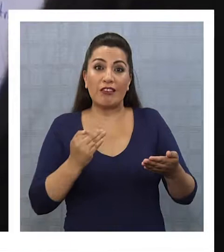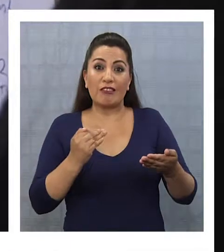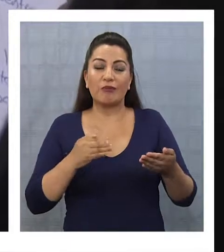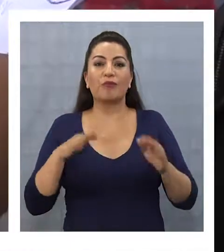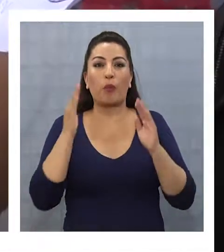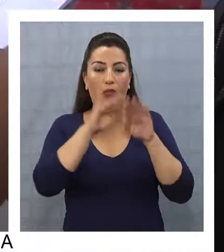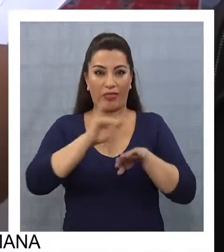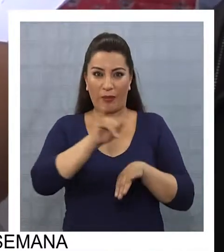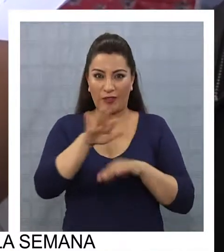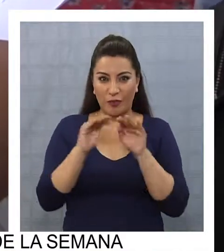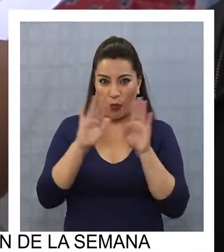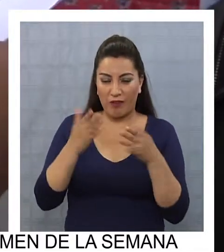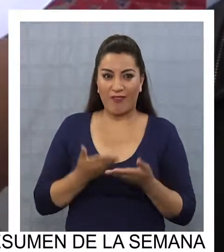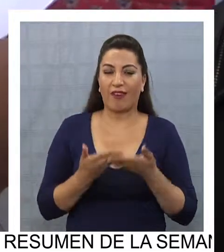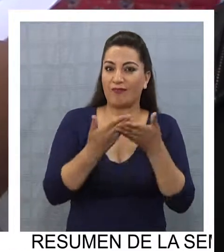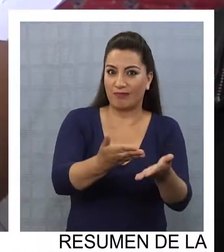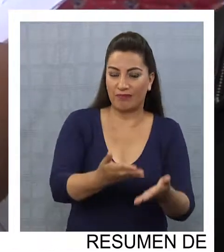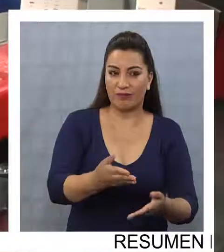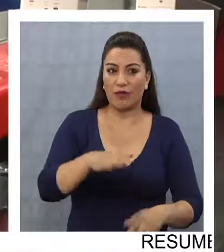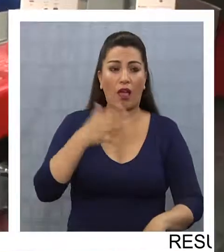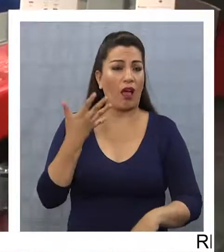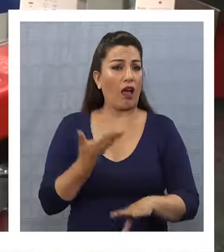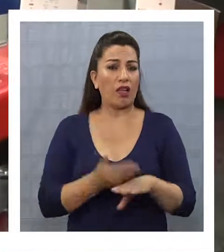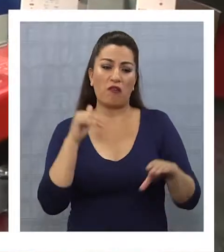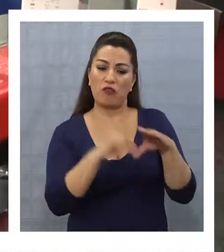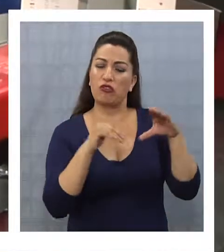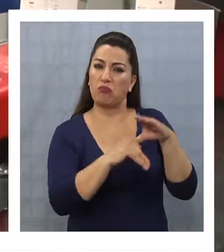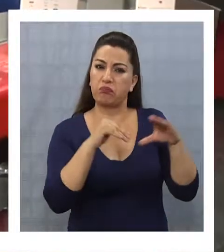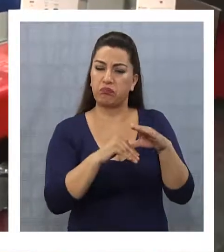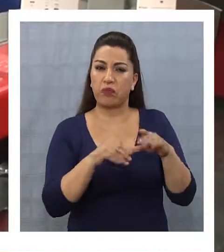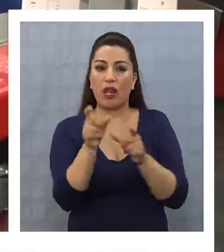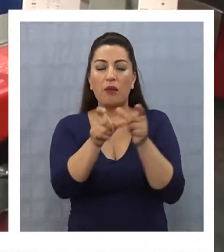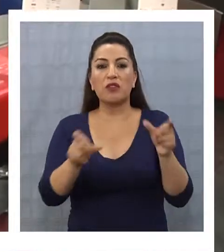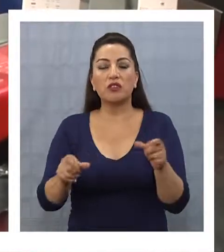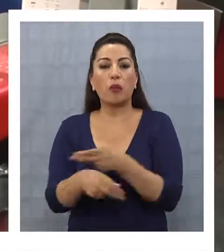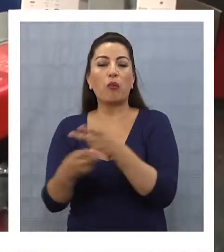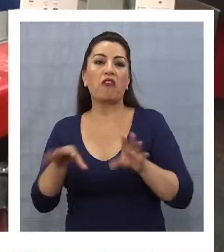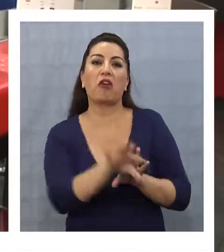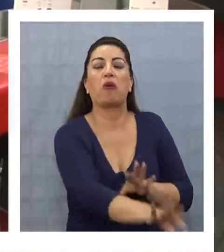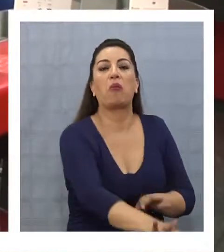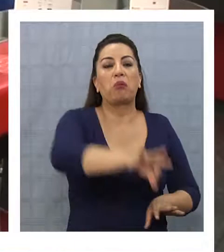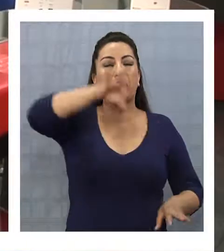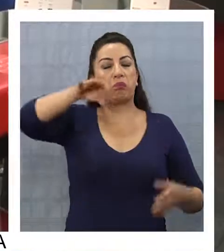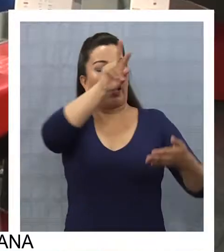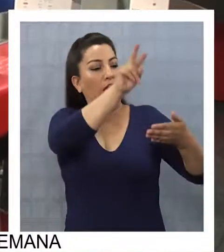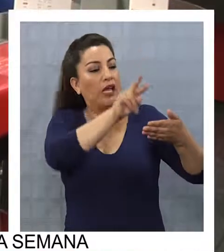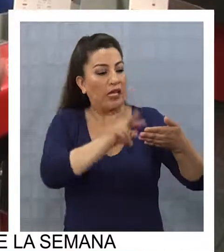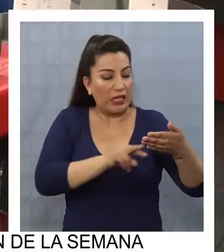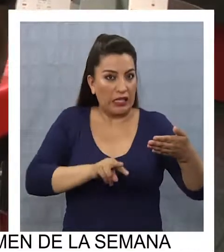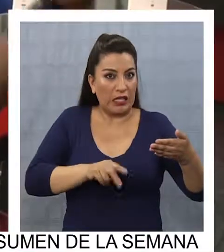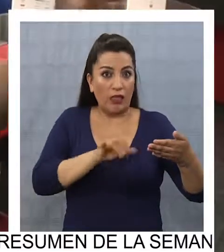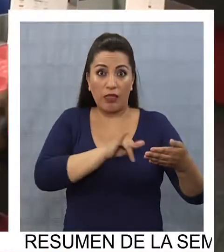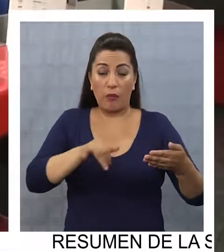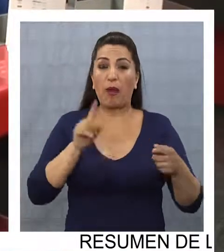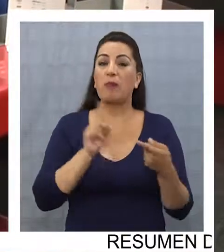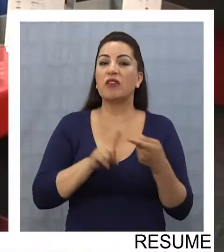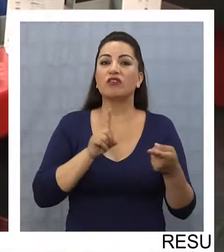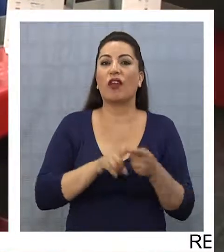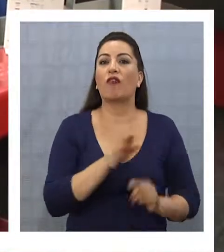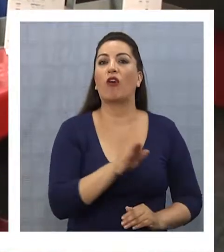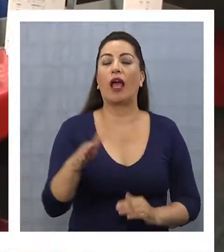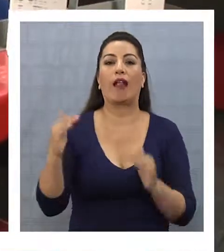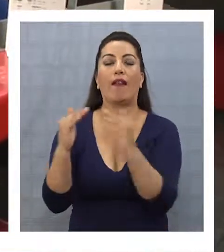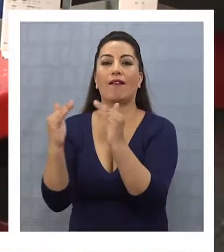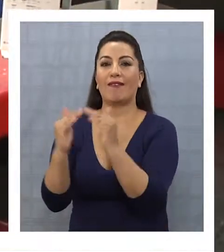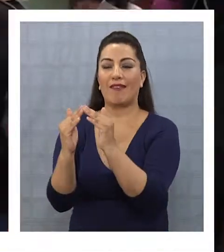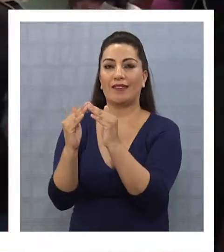las cartas y las colocamos a disposición de nuestros clientes para que ellos seleccionen y ellos vayan personalmente a dejar la carta